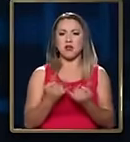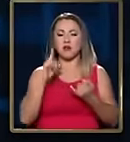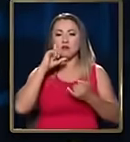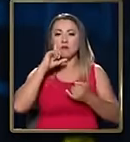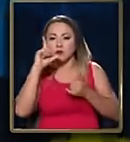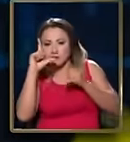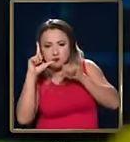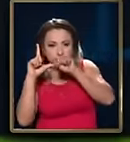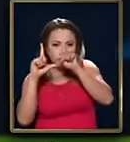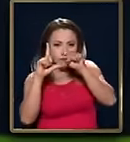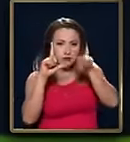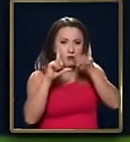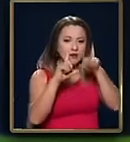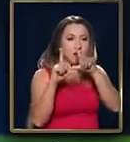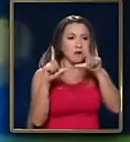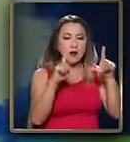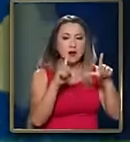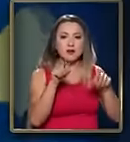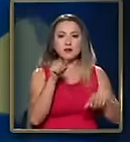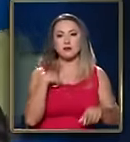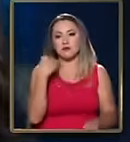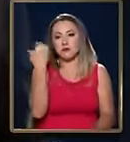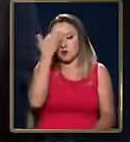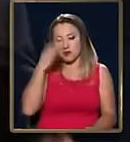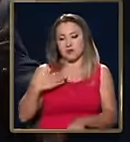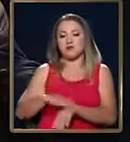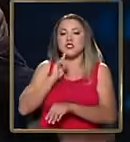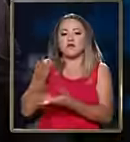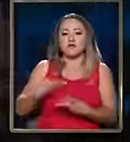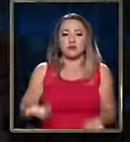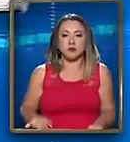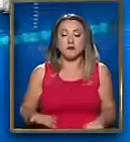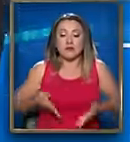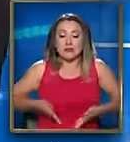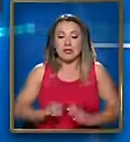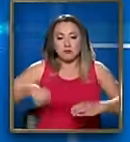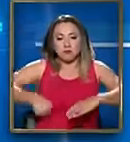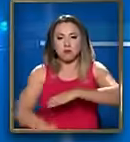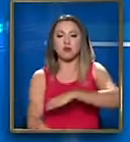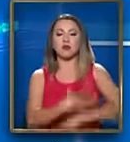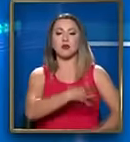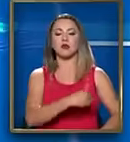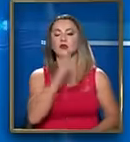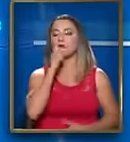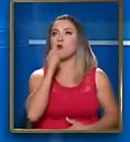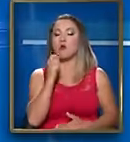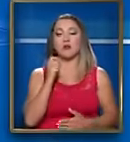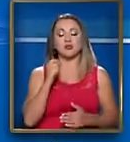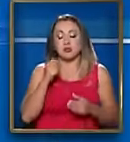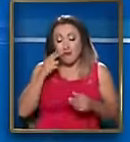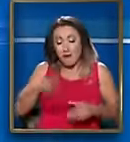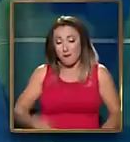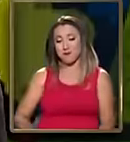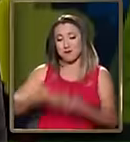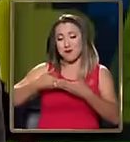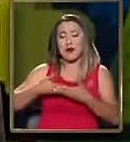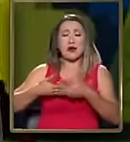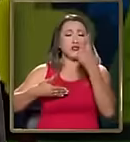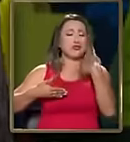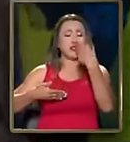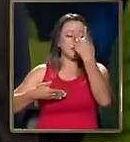filmarla? Esa es mi preocupación. Oye, y nace mi hija, te lo juro, lloré, weón, lloré, pero lloré,